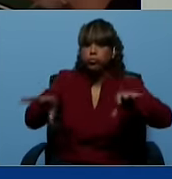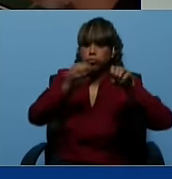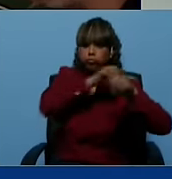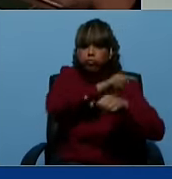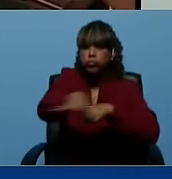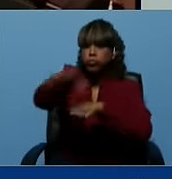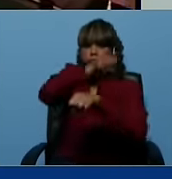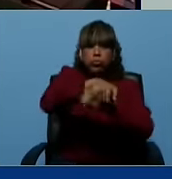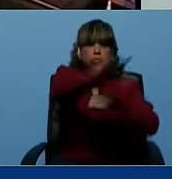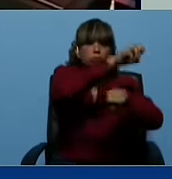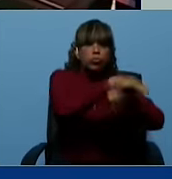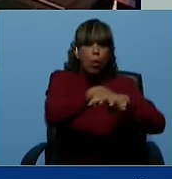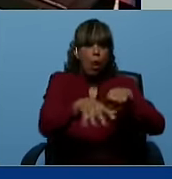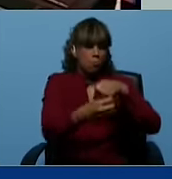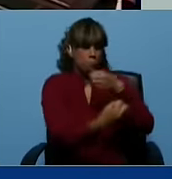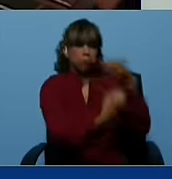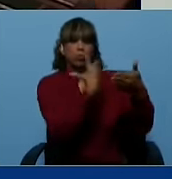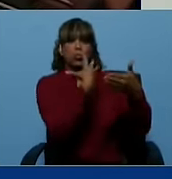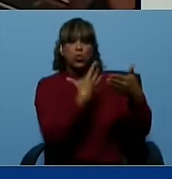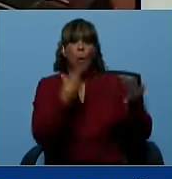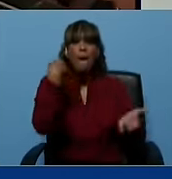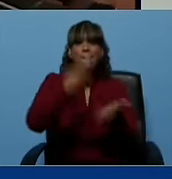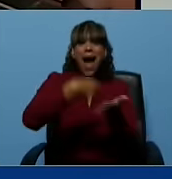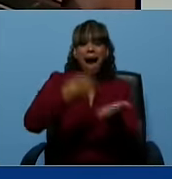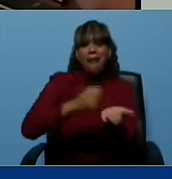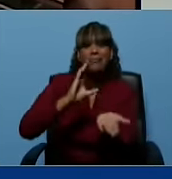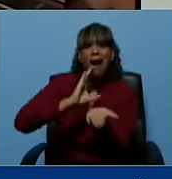los contrataron. Con billete, compadre.